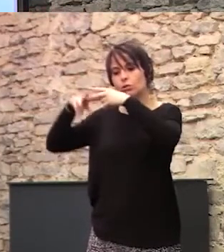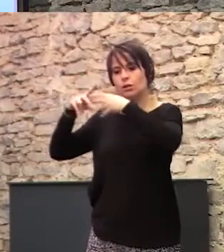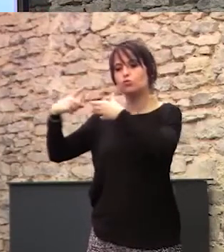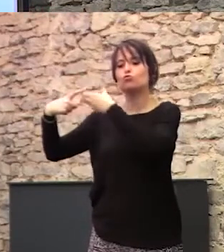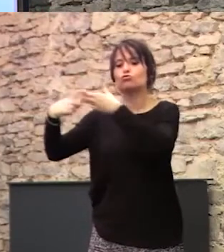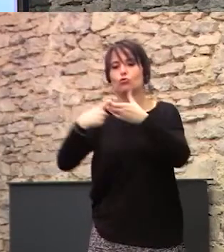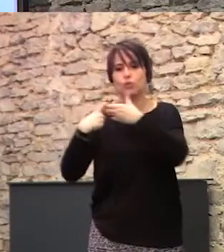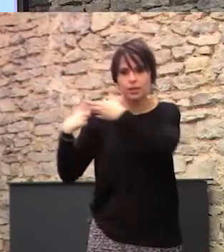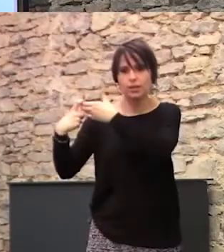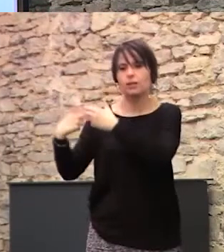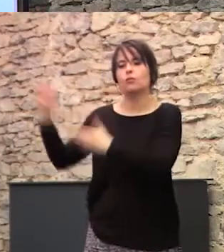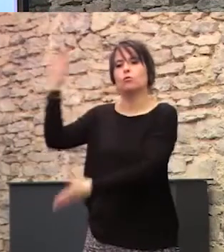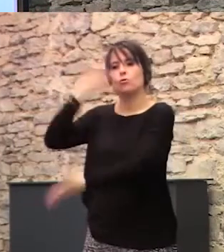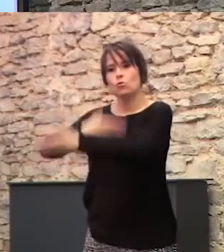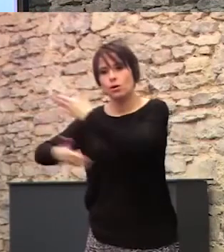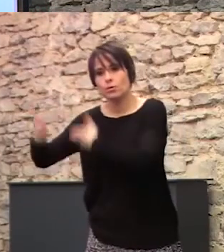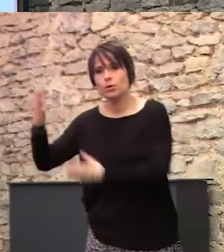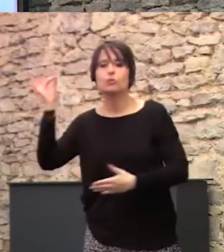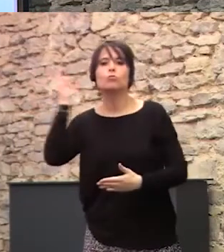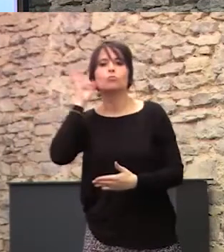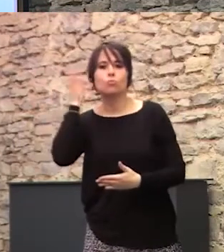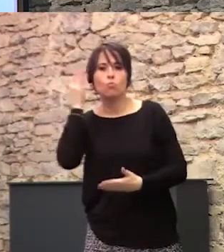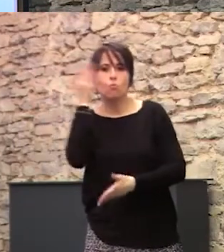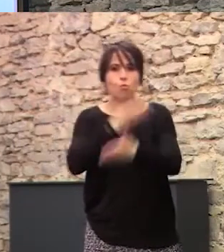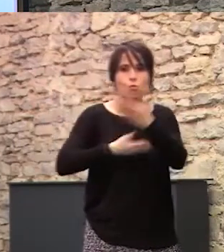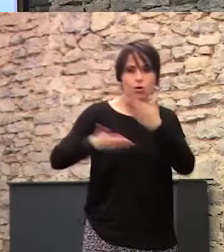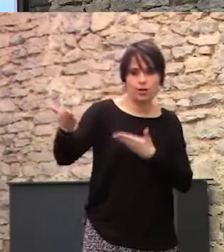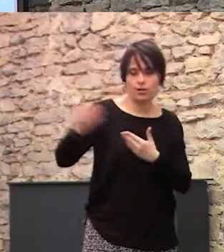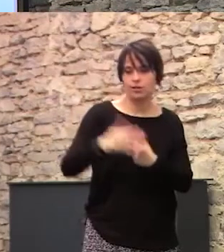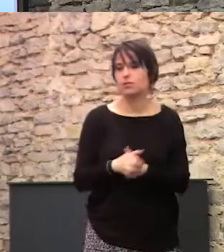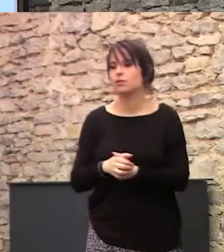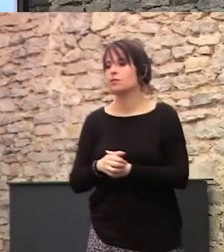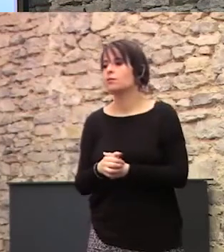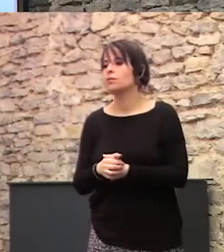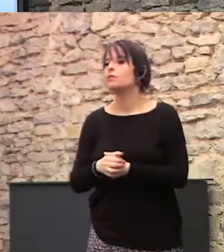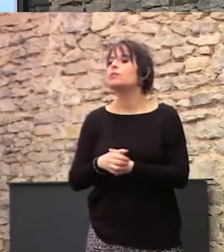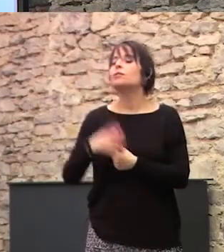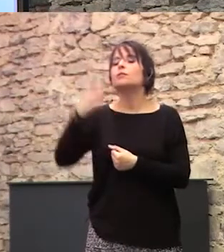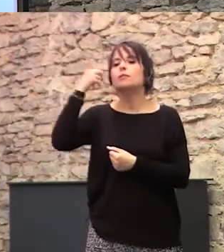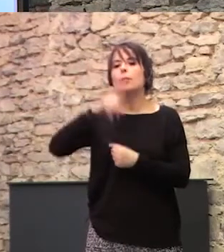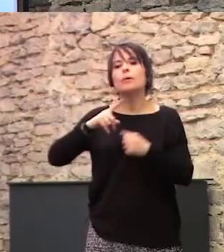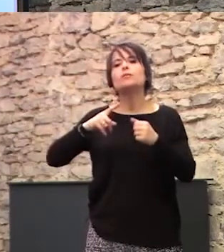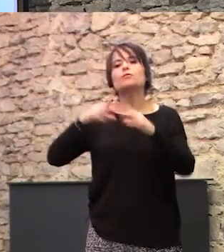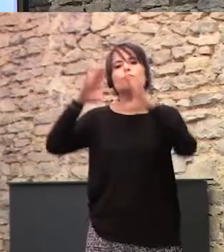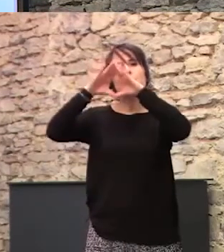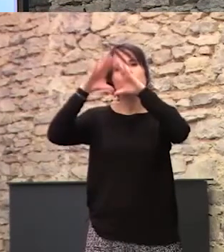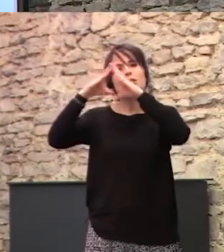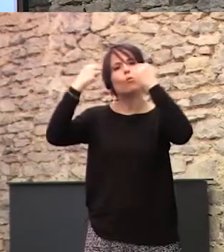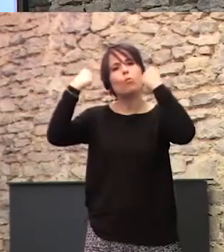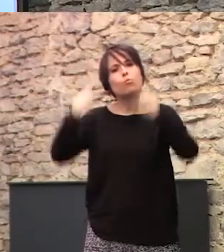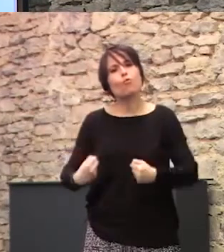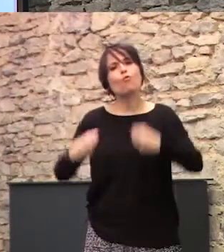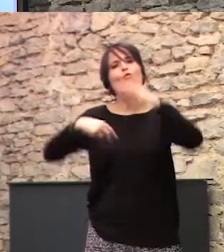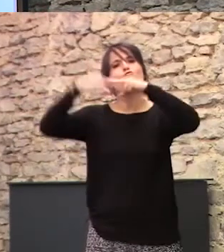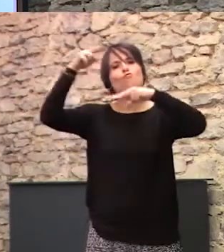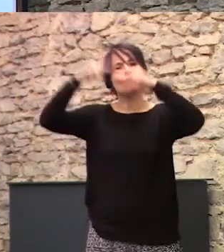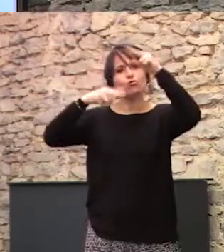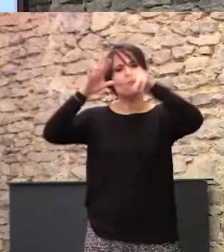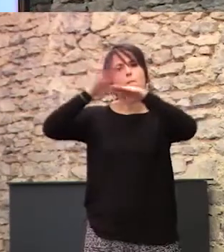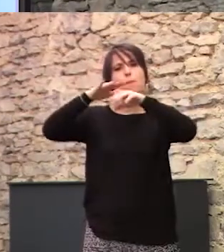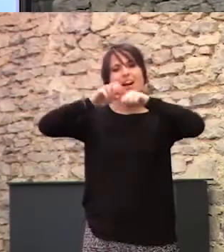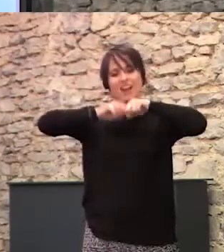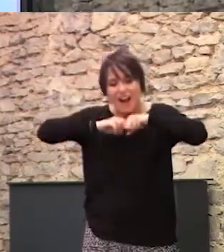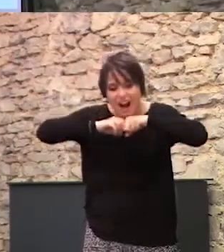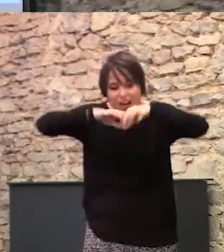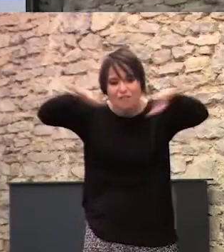de colaboración entre las mujeres, ¿no?, que es importante. También la construcción de un feminismo fuerte para poder influir a nivel global,